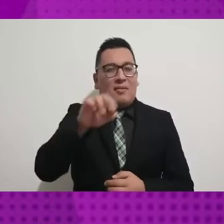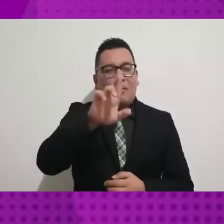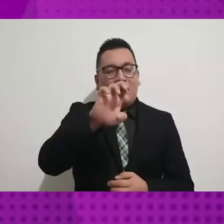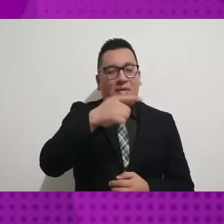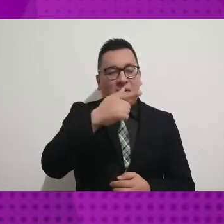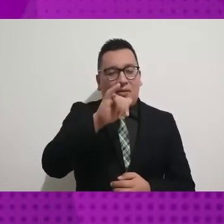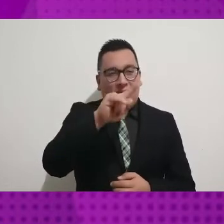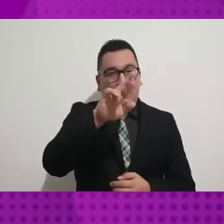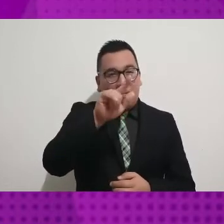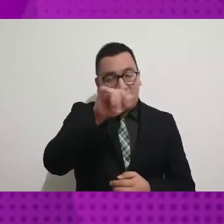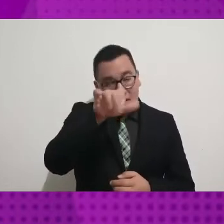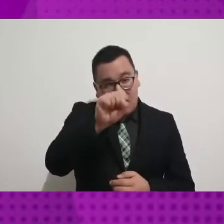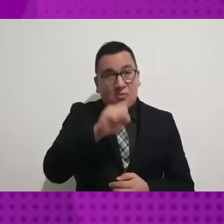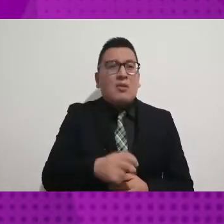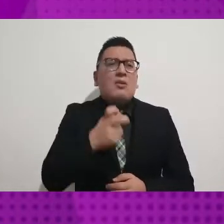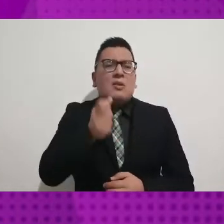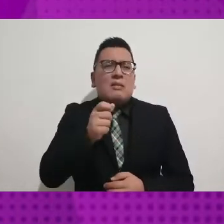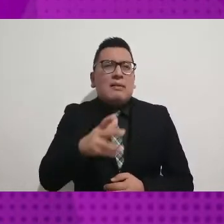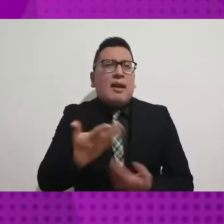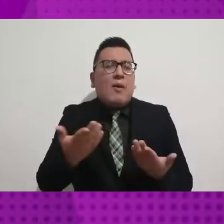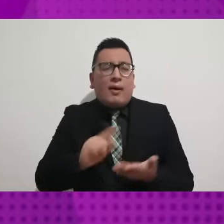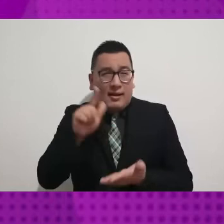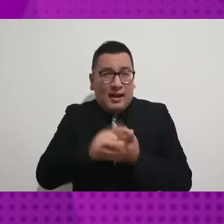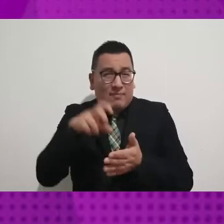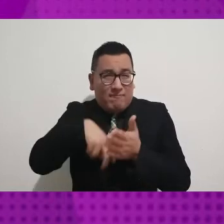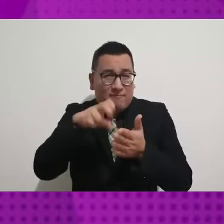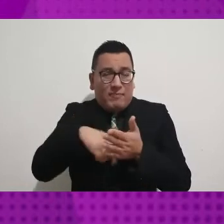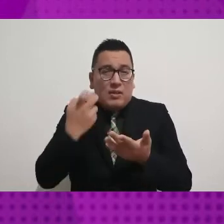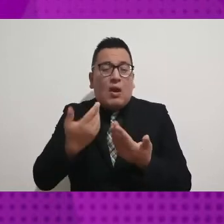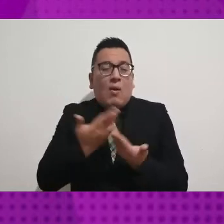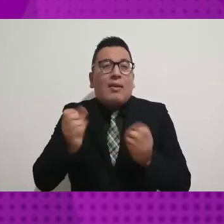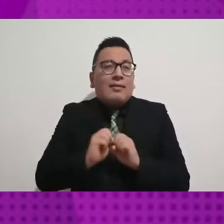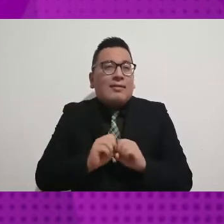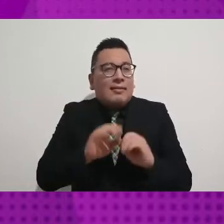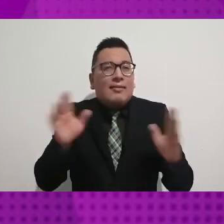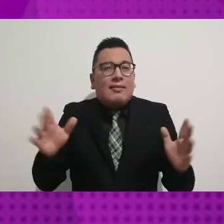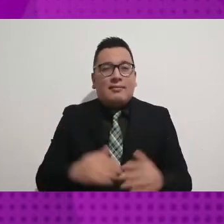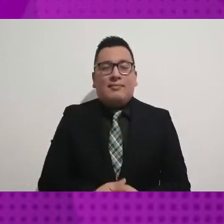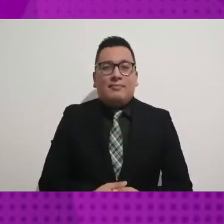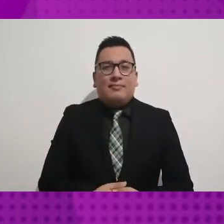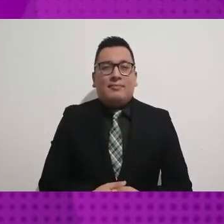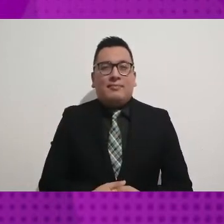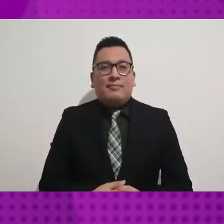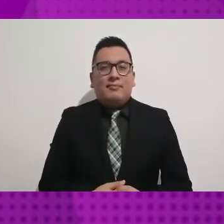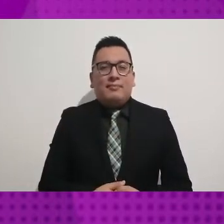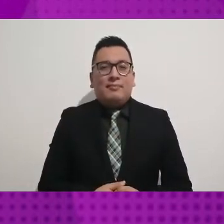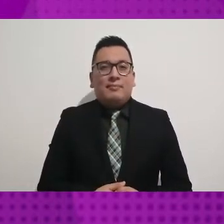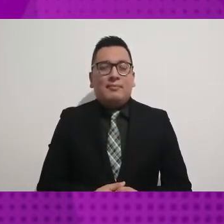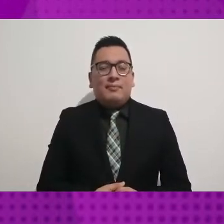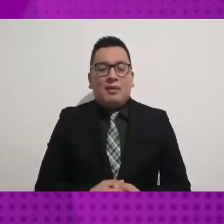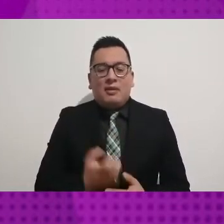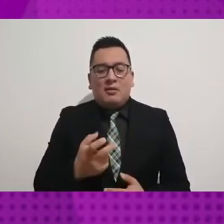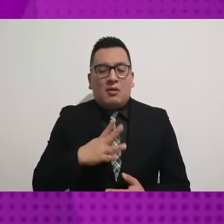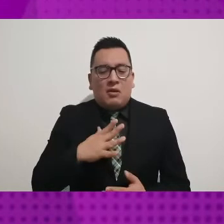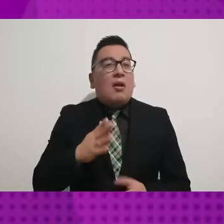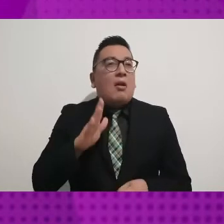registrados. ¿Qué es lo importante de esta reforma? Que viene a darle claridad al sistema y que justamente lo que